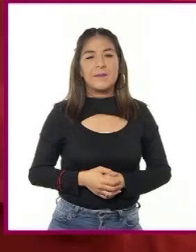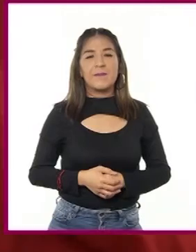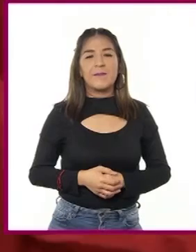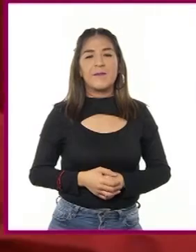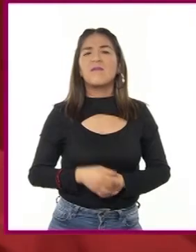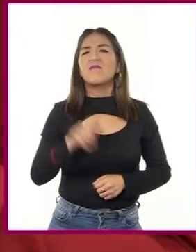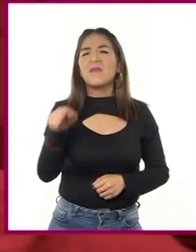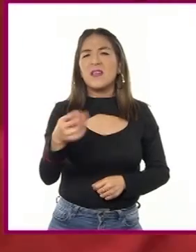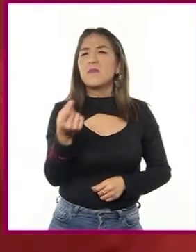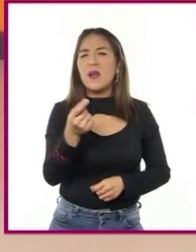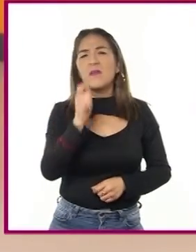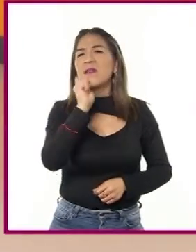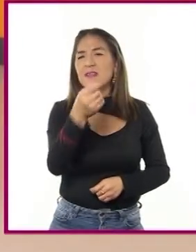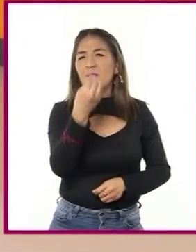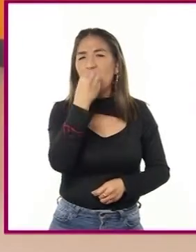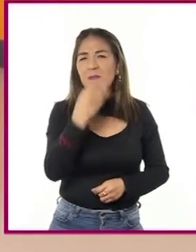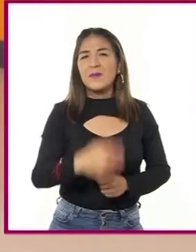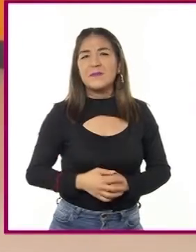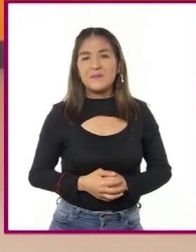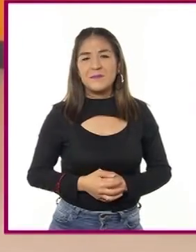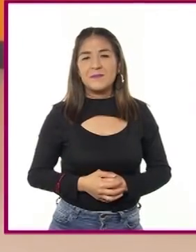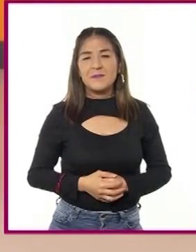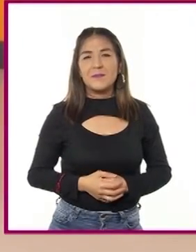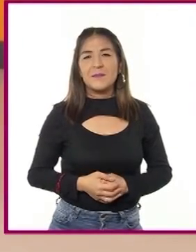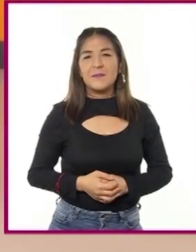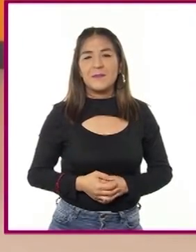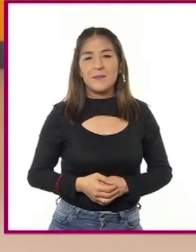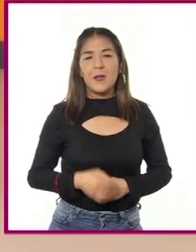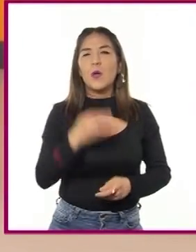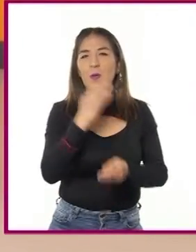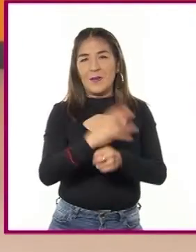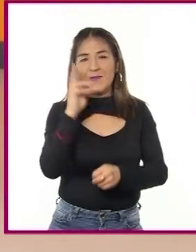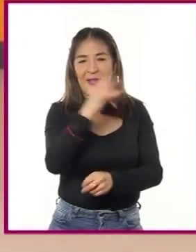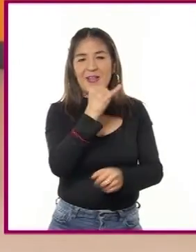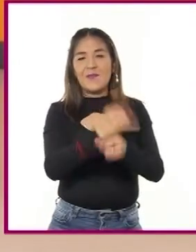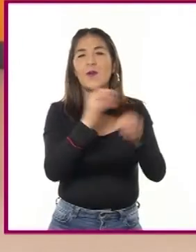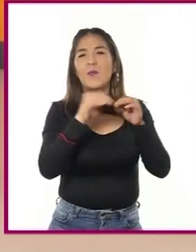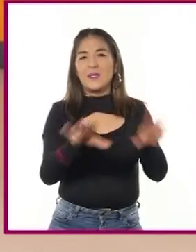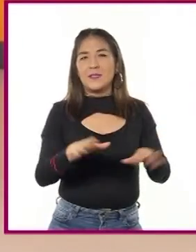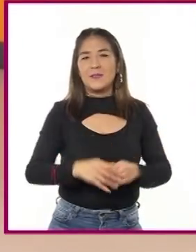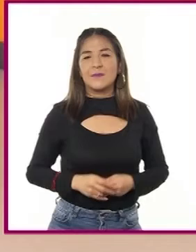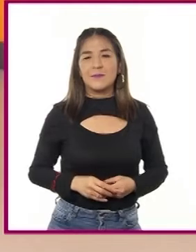se alimentan los perros? Veamos la información que encontramos al respecto.